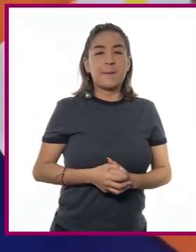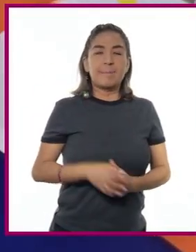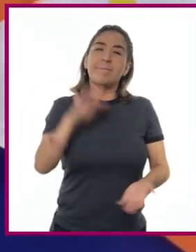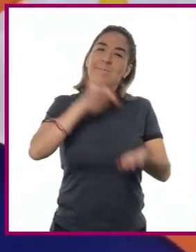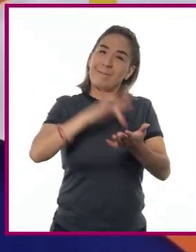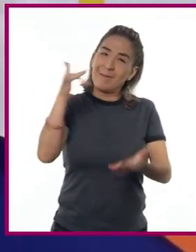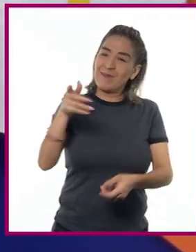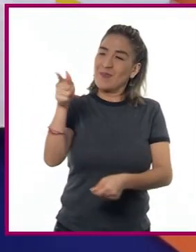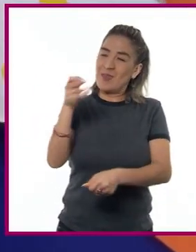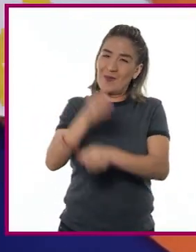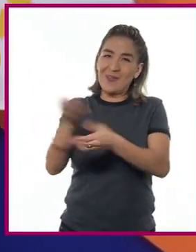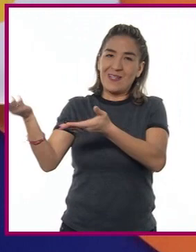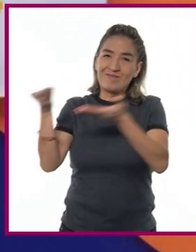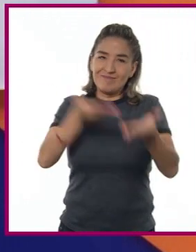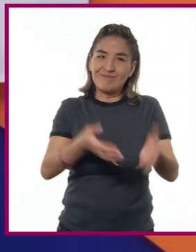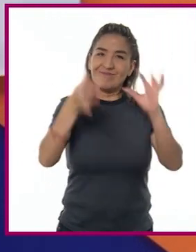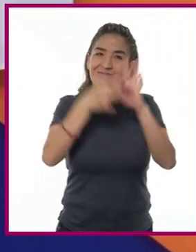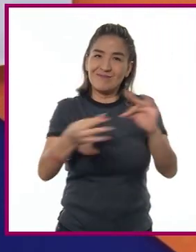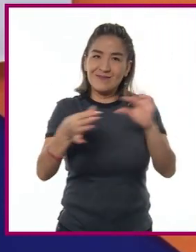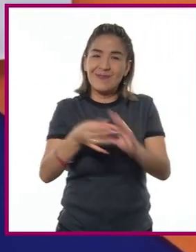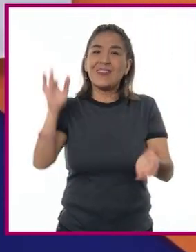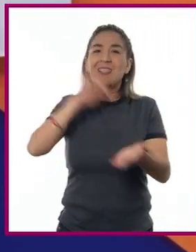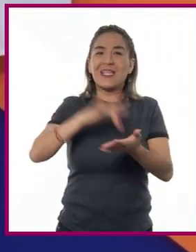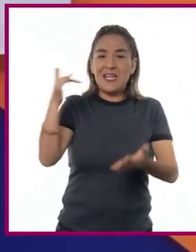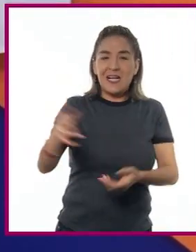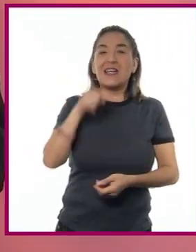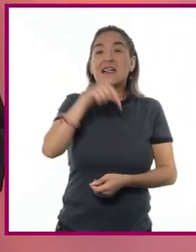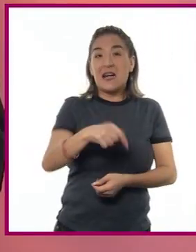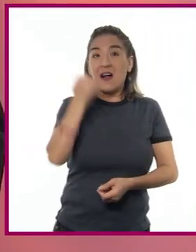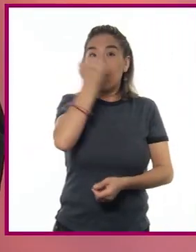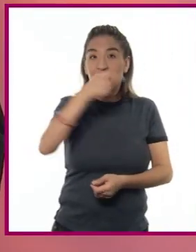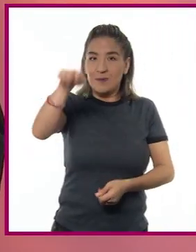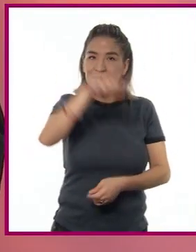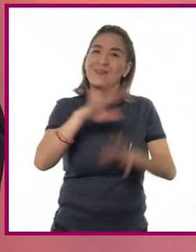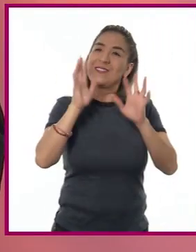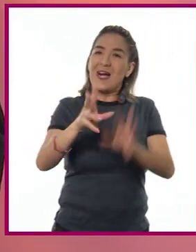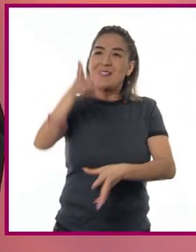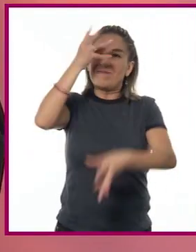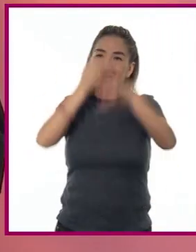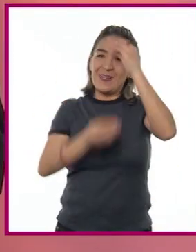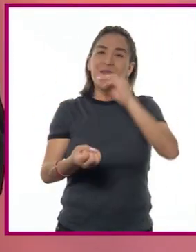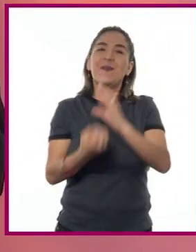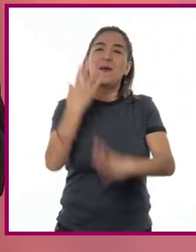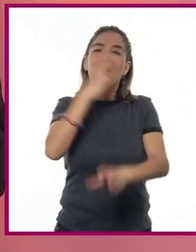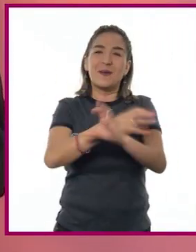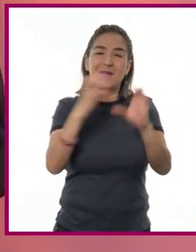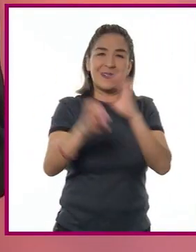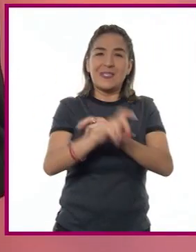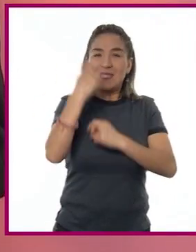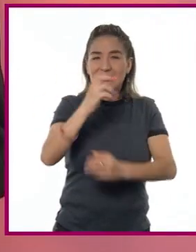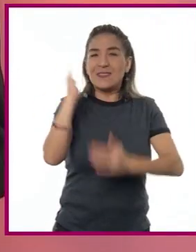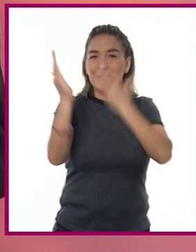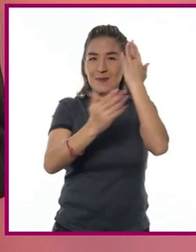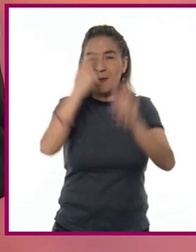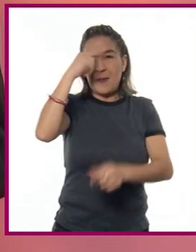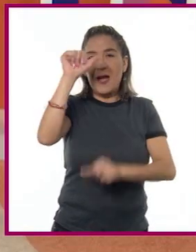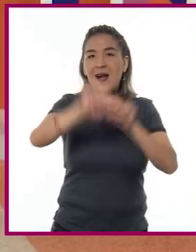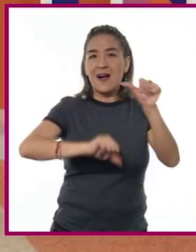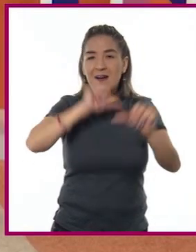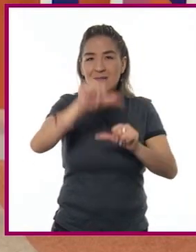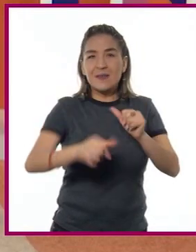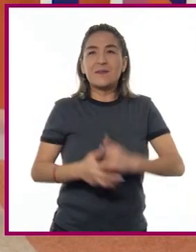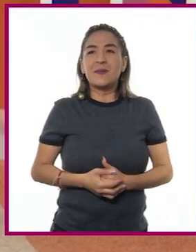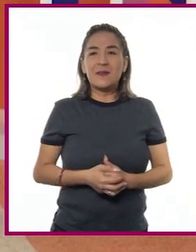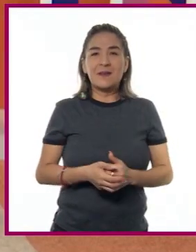Agradecemos mucho su presencia. Sin duda, nuestras alumnas y alumnos habrán aprendido y notado la relevancia del estudio de los átomos de los elementos